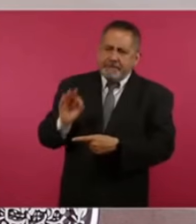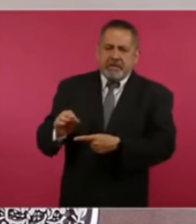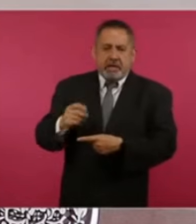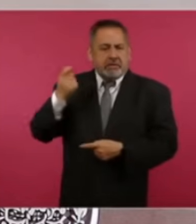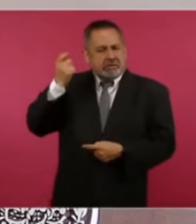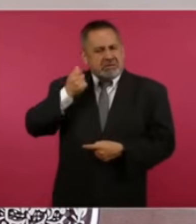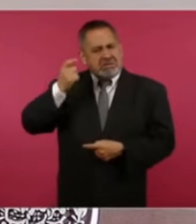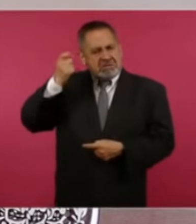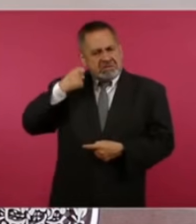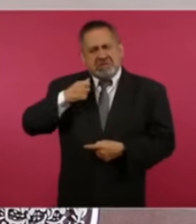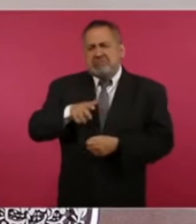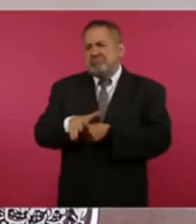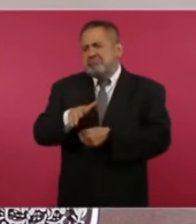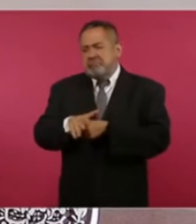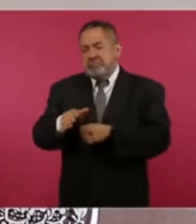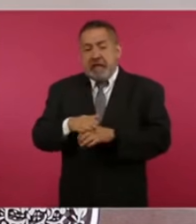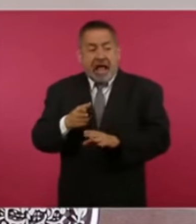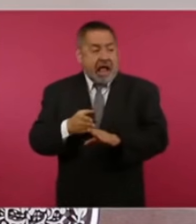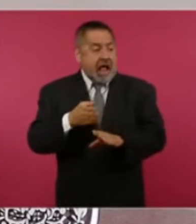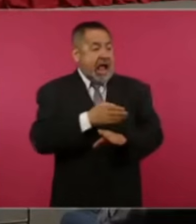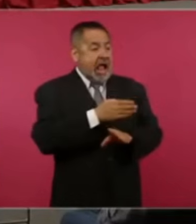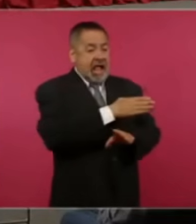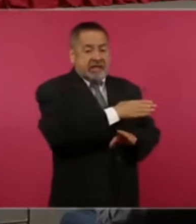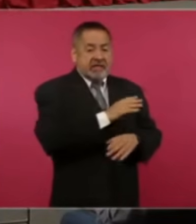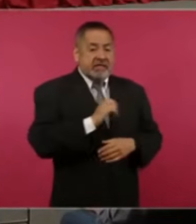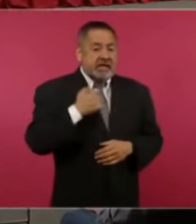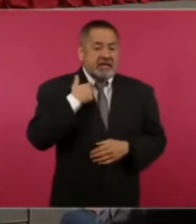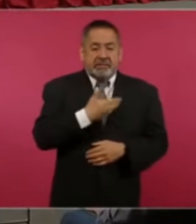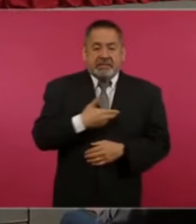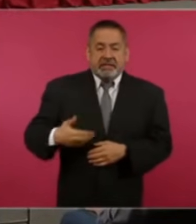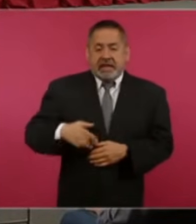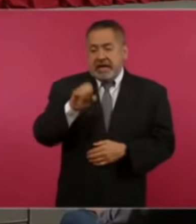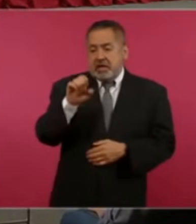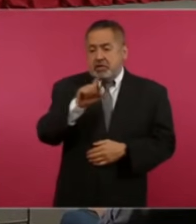las reformas neoliberales de Ernesto Zedillo en